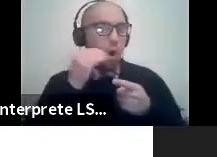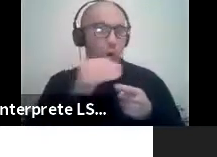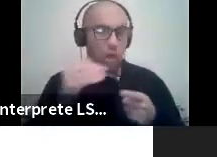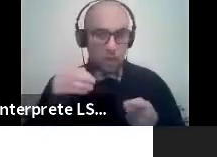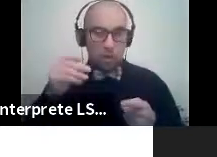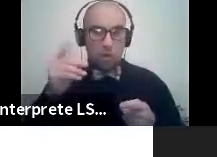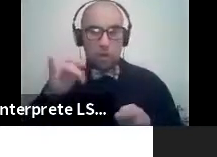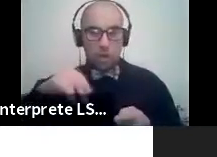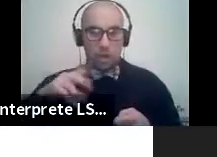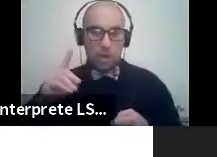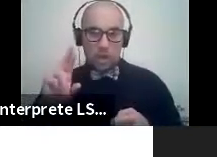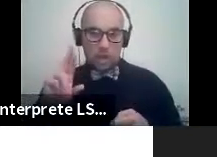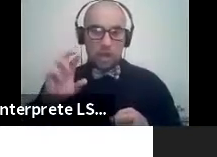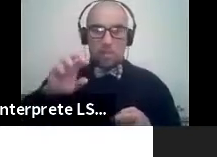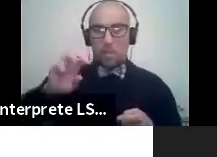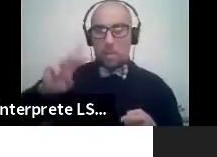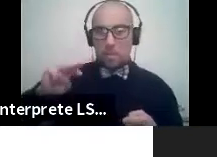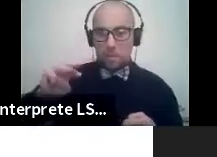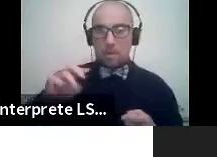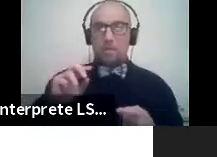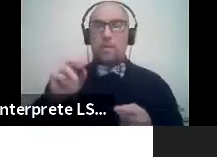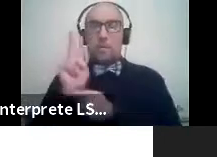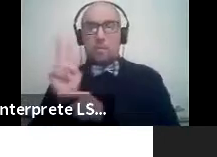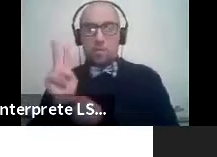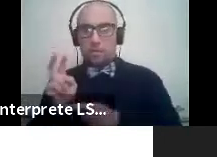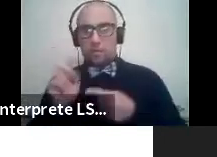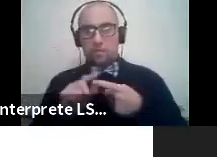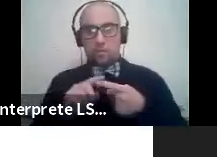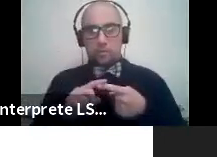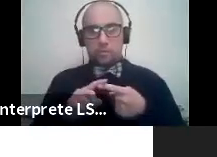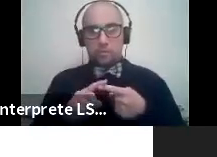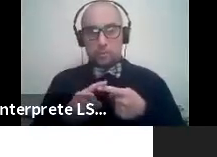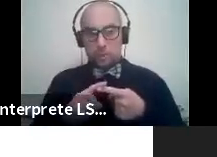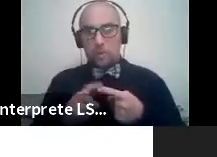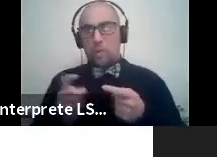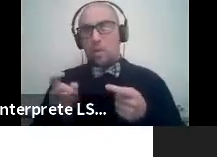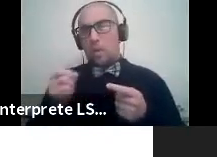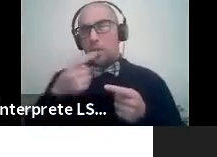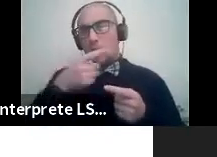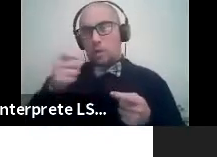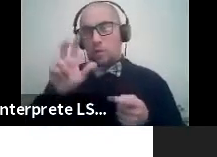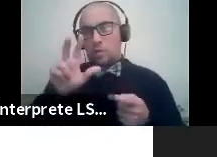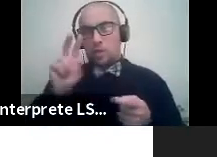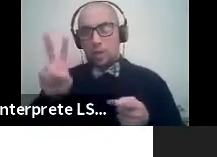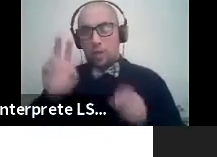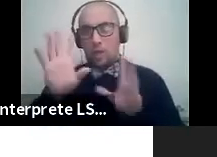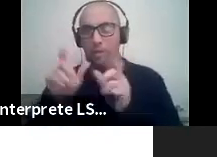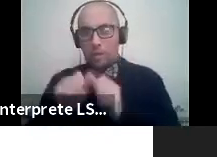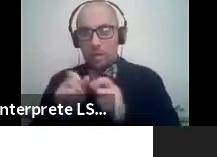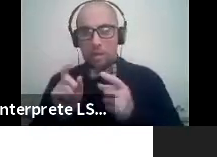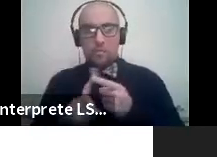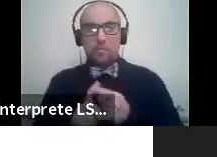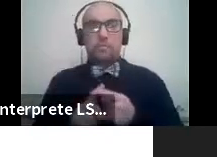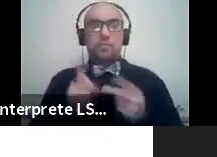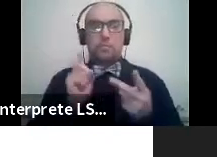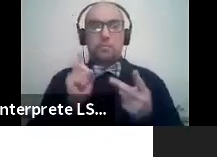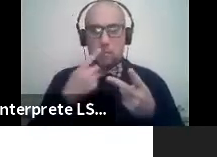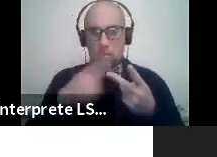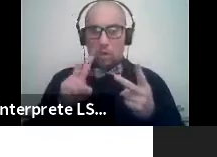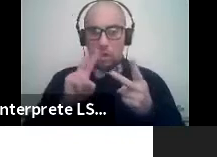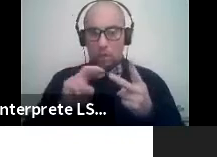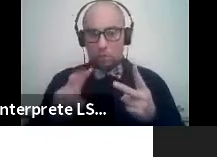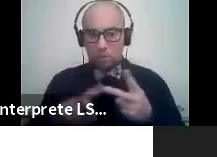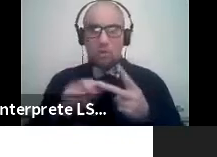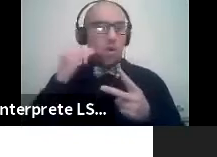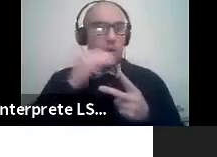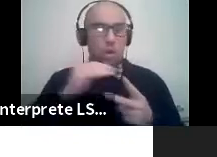y madres y sus educadoras, con un N, o sea, con una participación de 182 familias. Y otro con niños de kinder